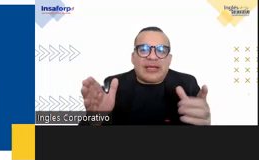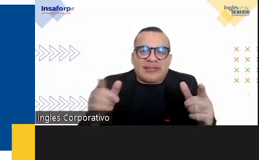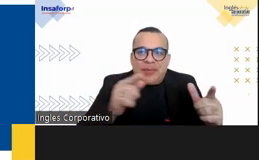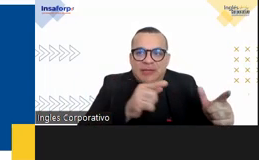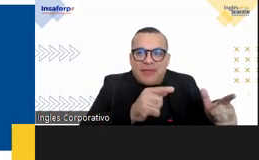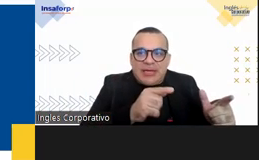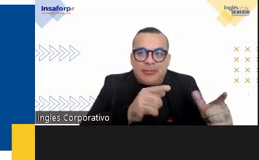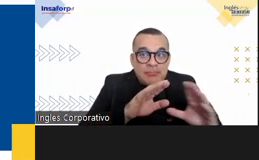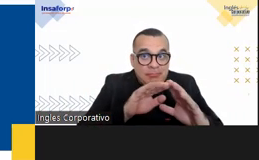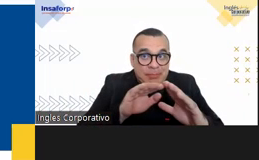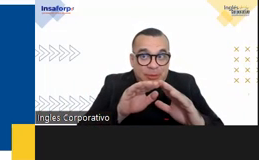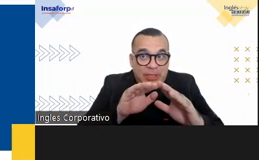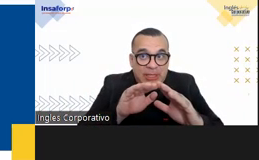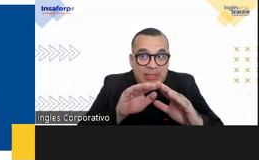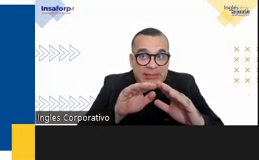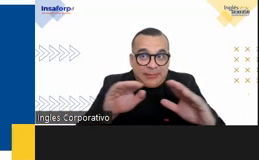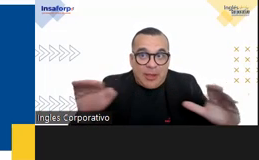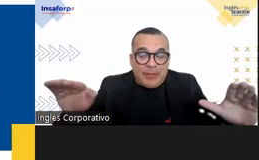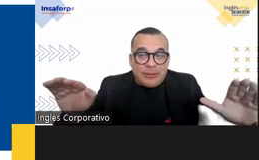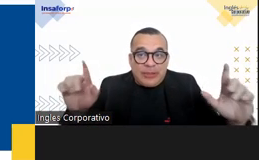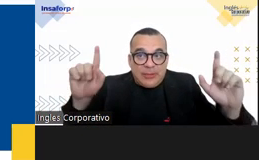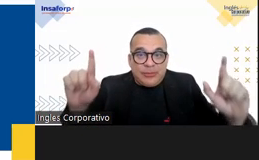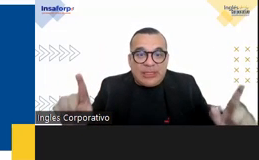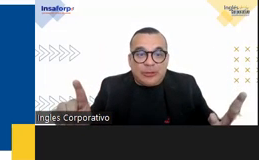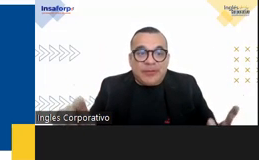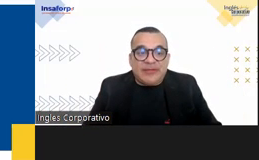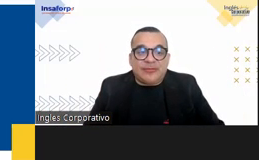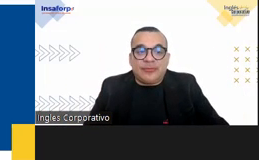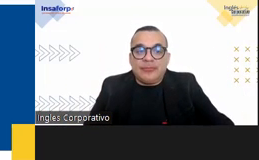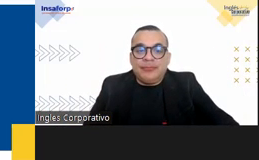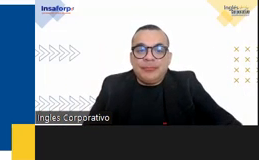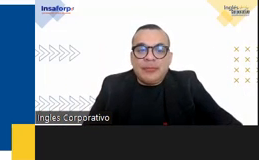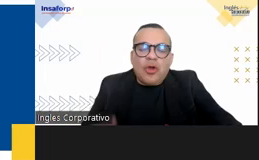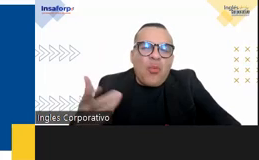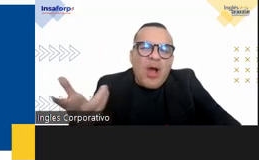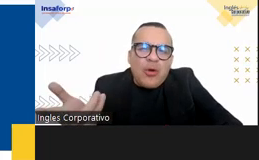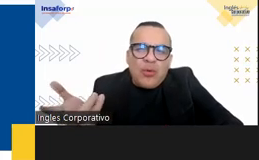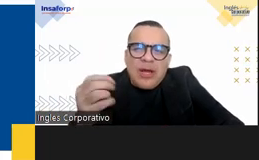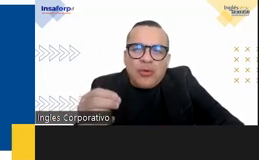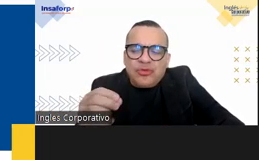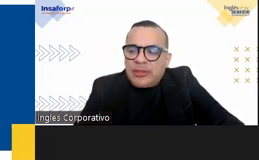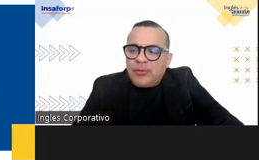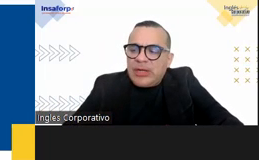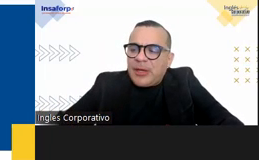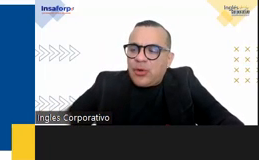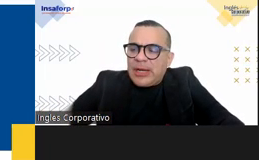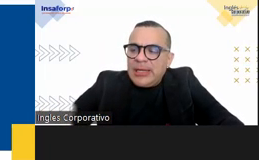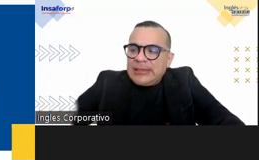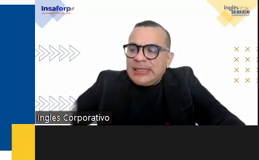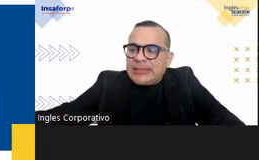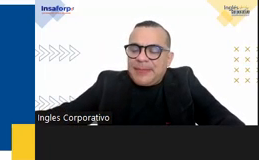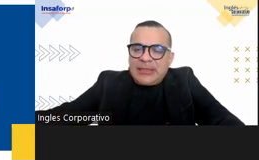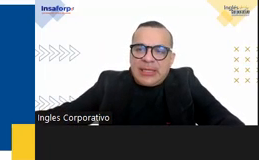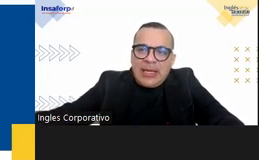aquellas cosas que se planificaron, pero que en determinado momento tienen un dato preciso. ¿Cómo hago un ajuste o una